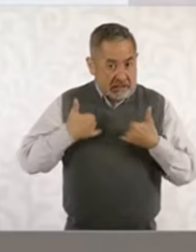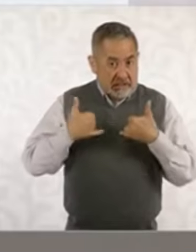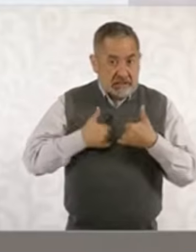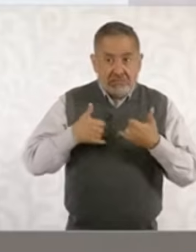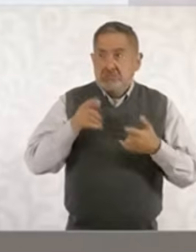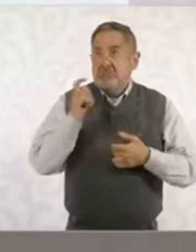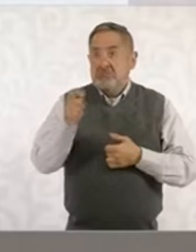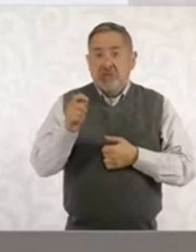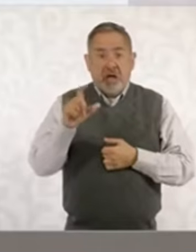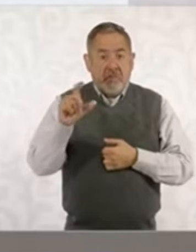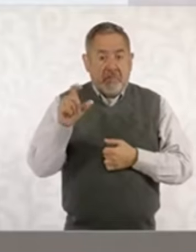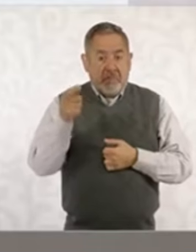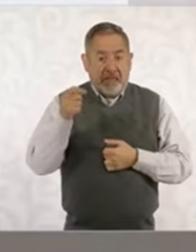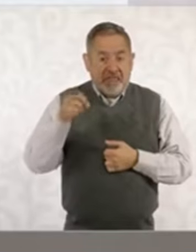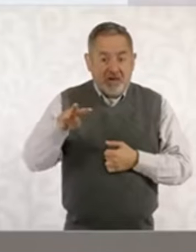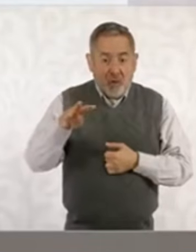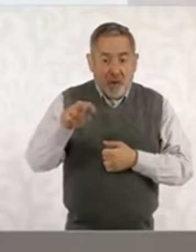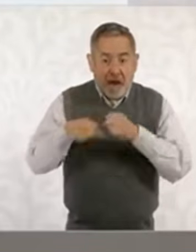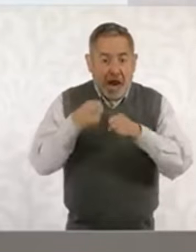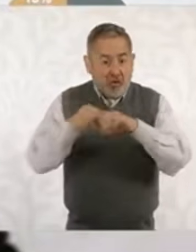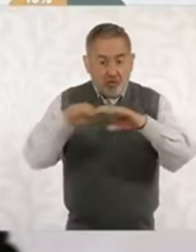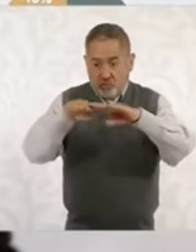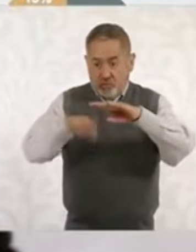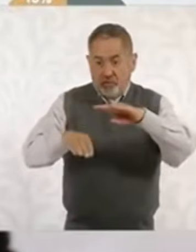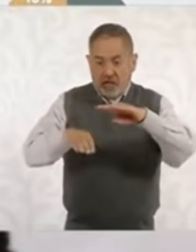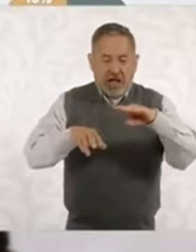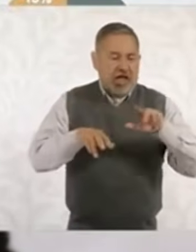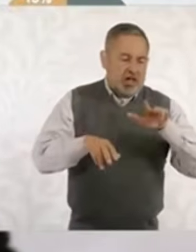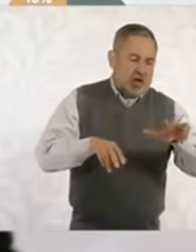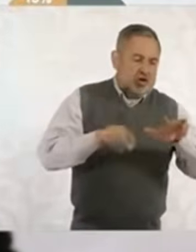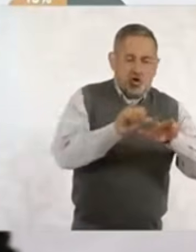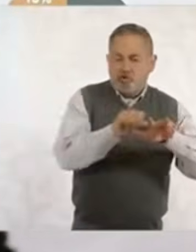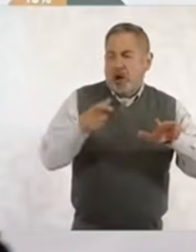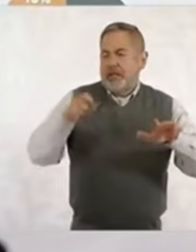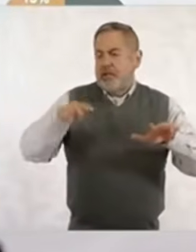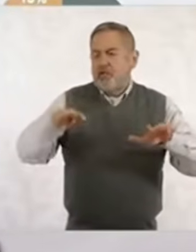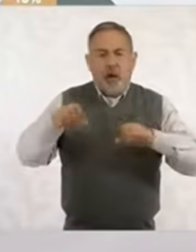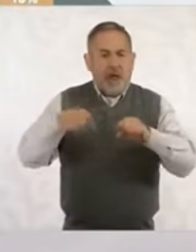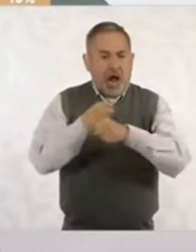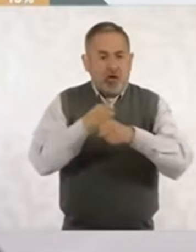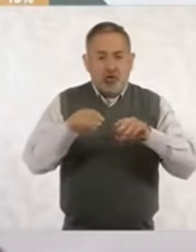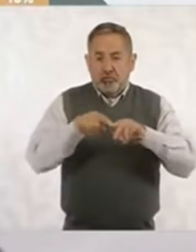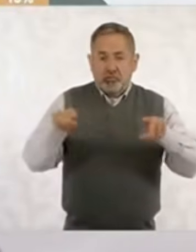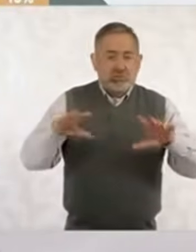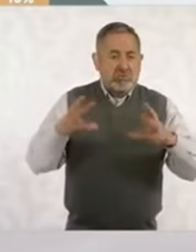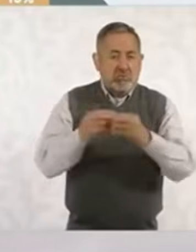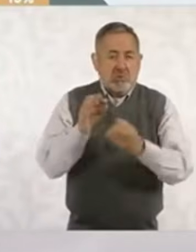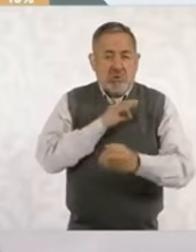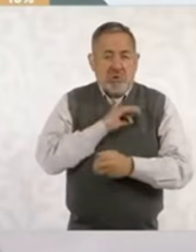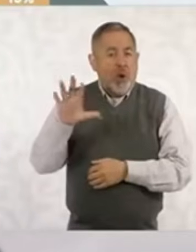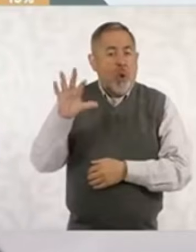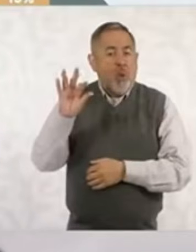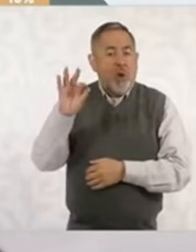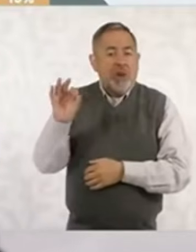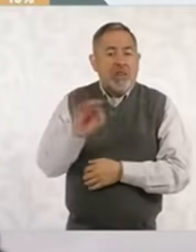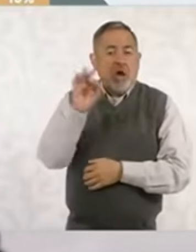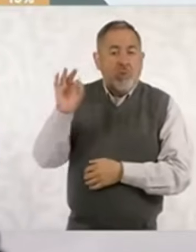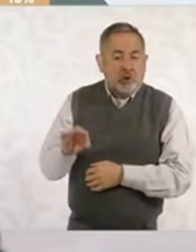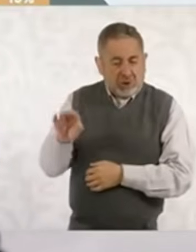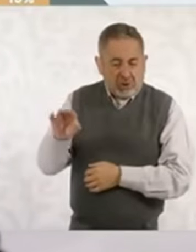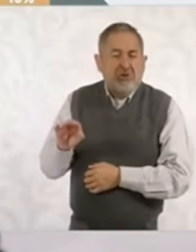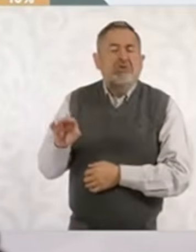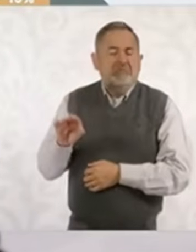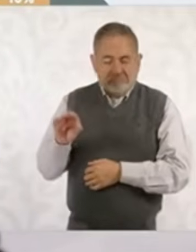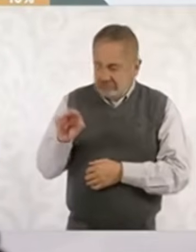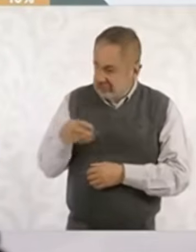menores de 29 años, entre 18 y 29 años, casi el 40% de la vivienda que